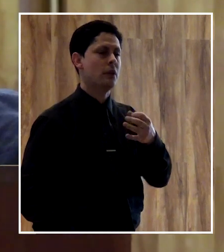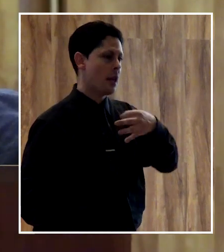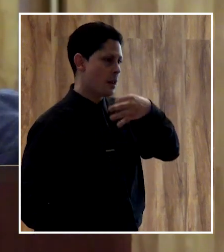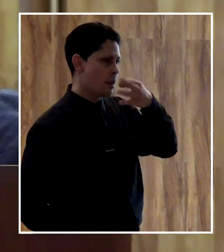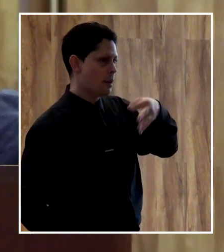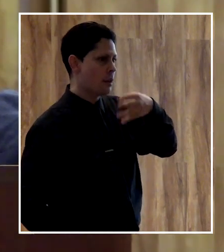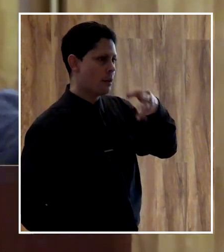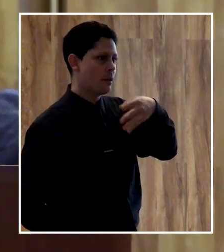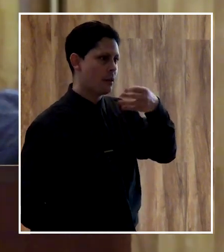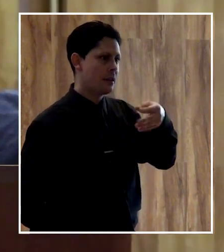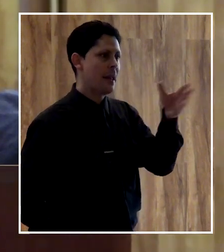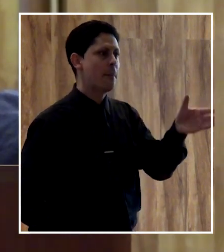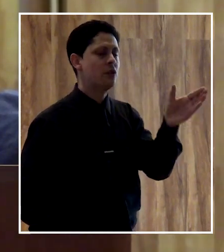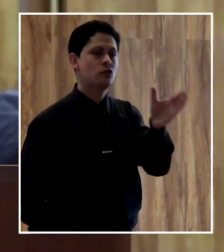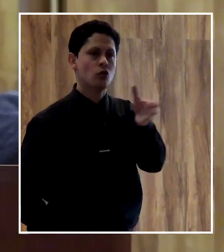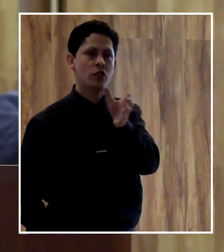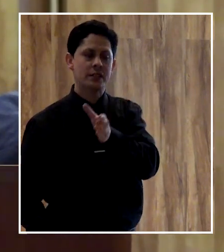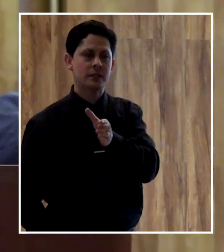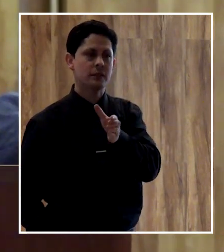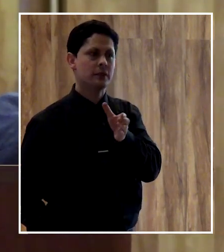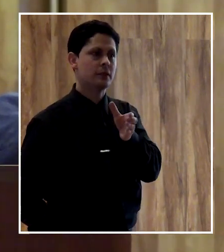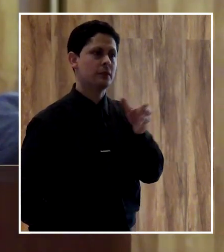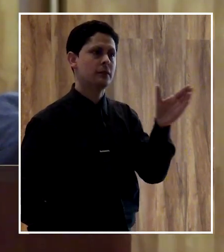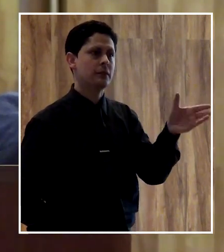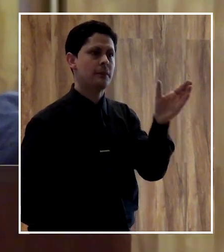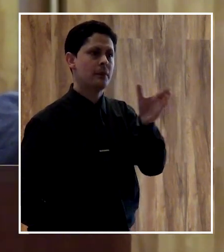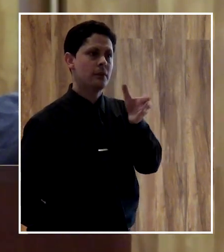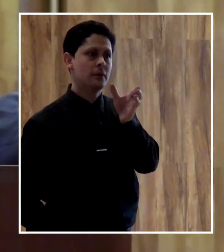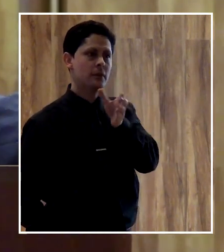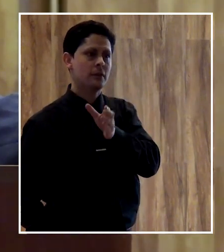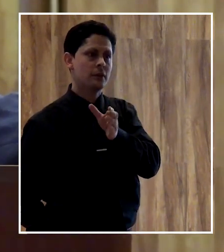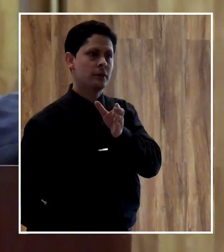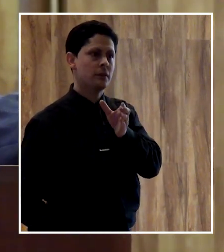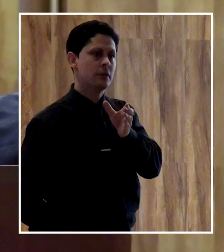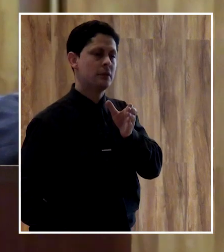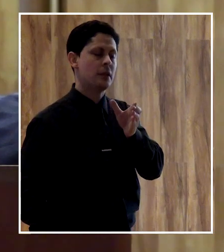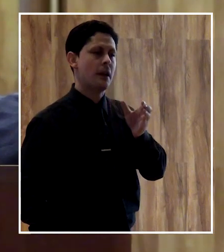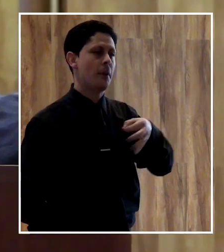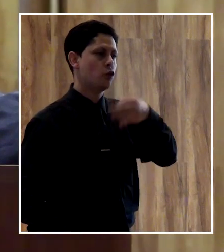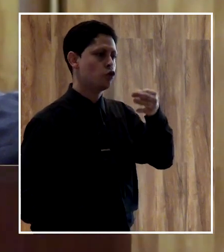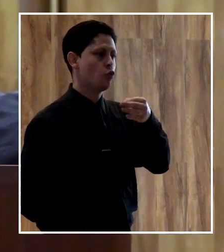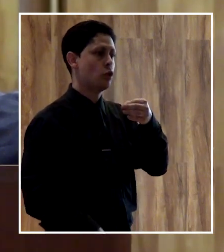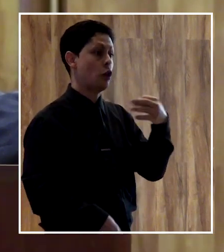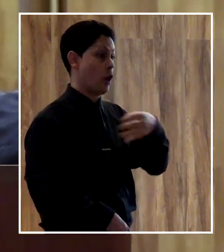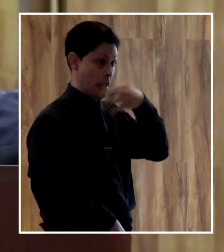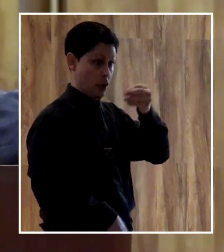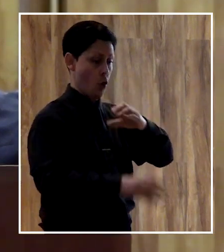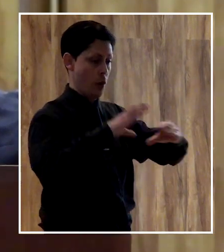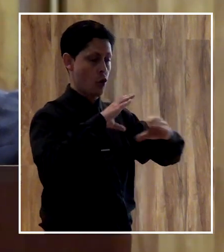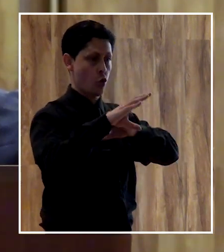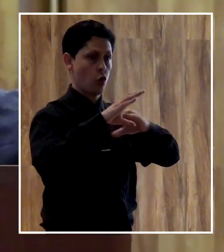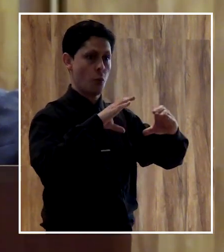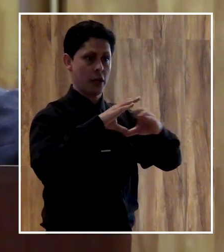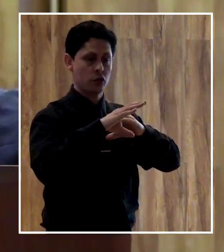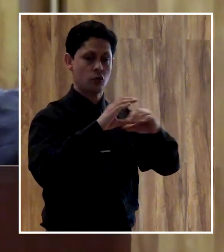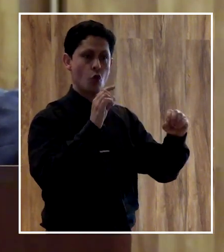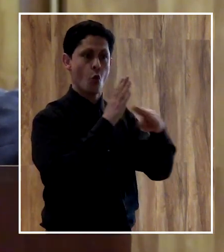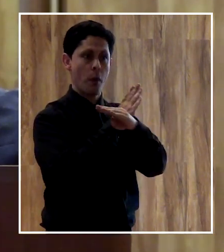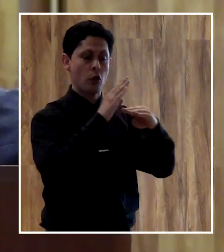ciertamente recurrente de personas que declaran en los medios de